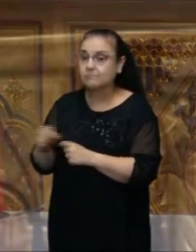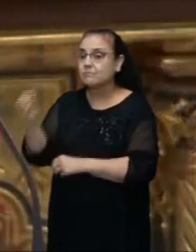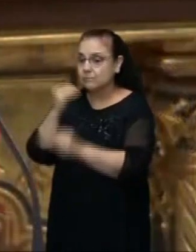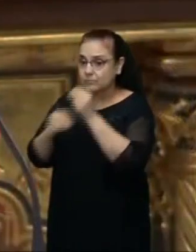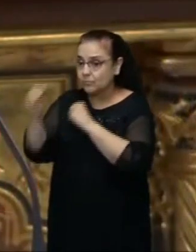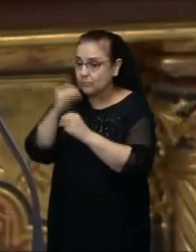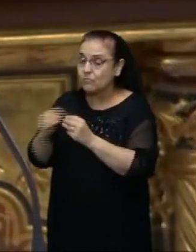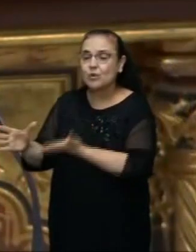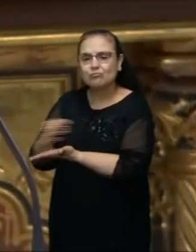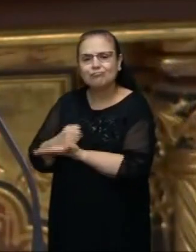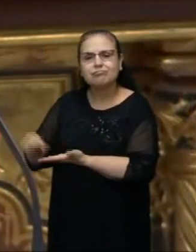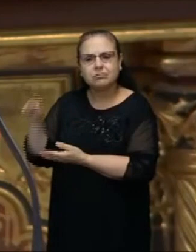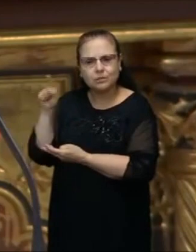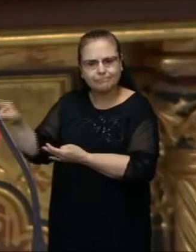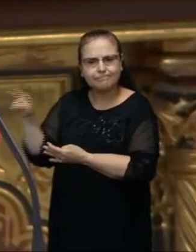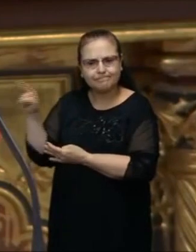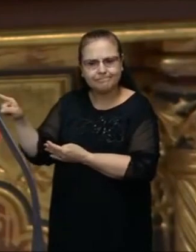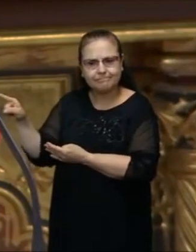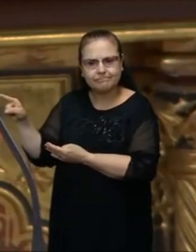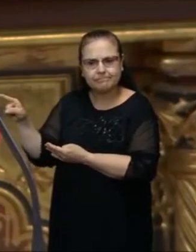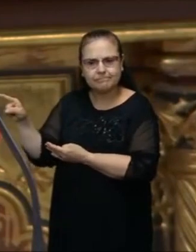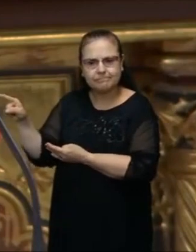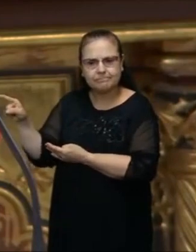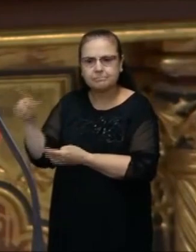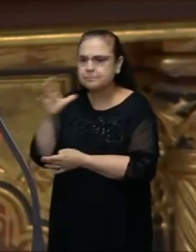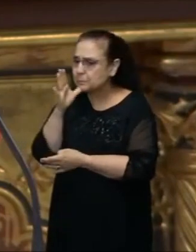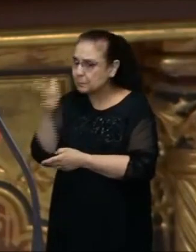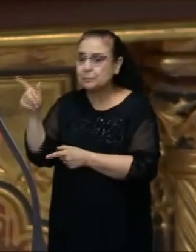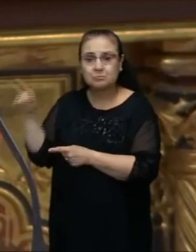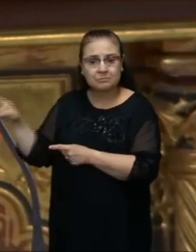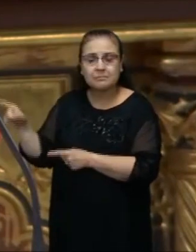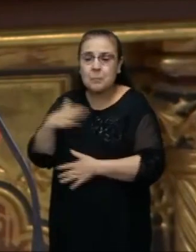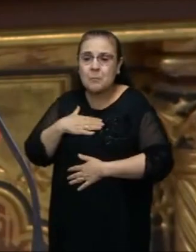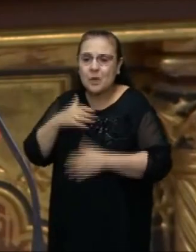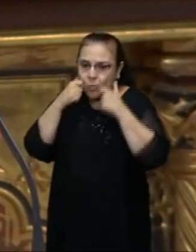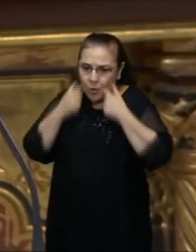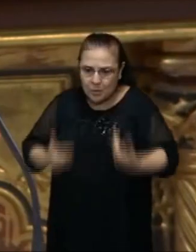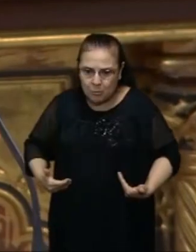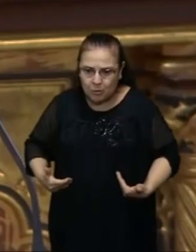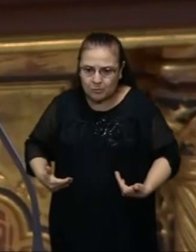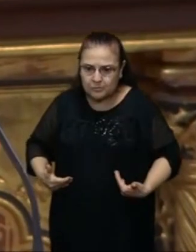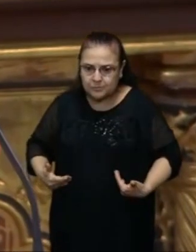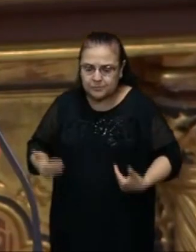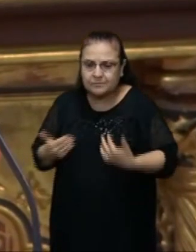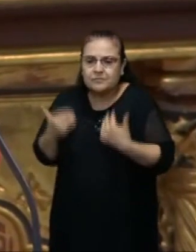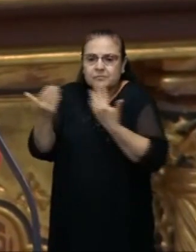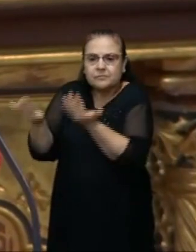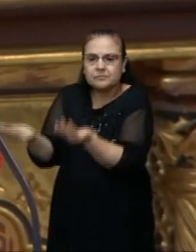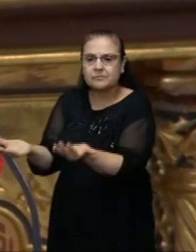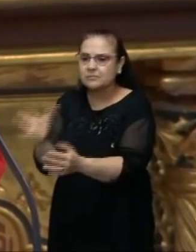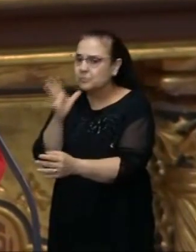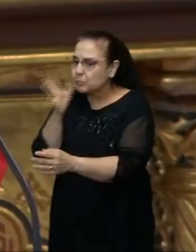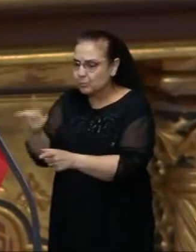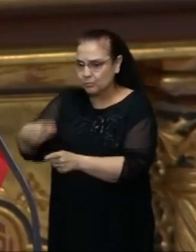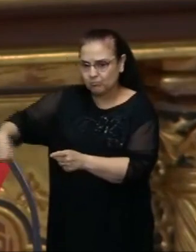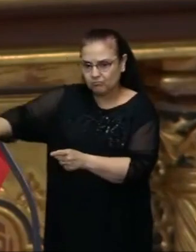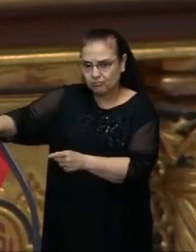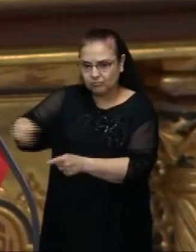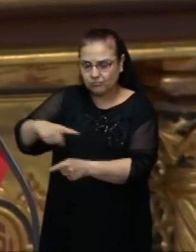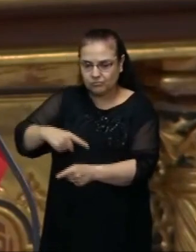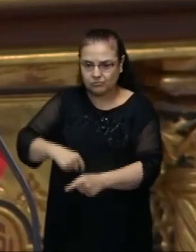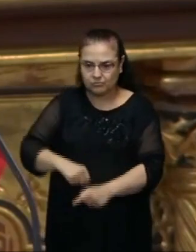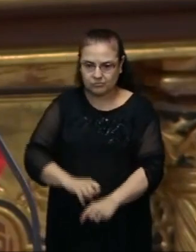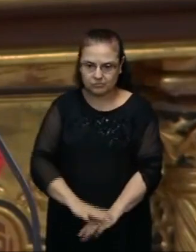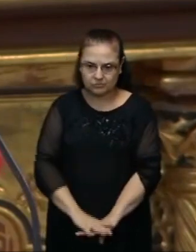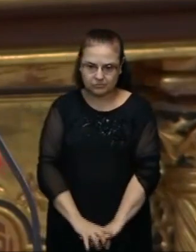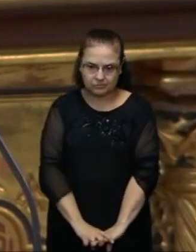tomad y comed todos de él, porque esto es mi cuerpo que será entregado por